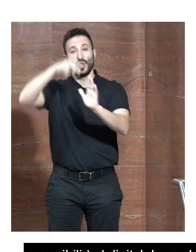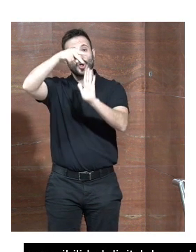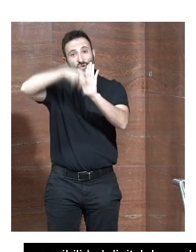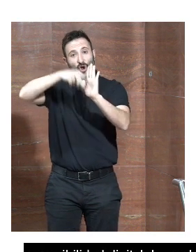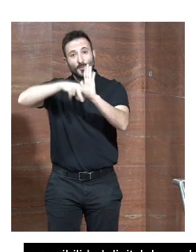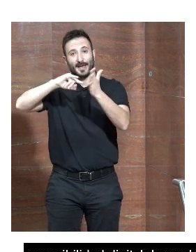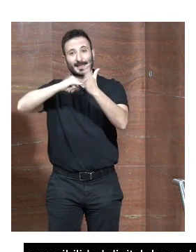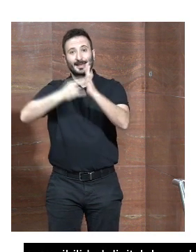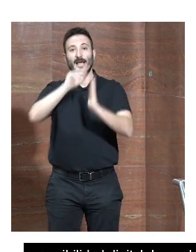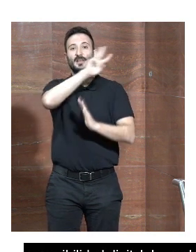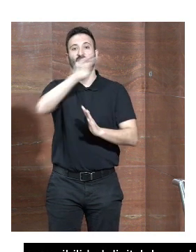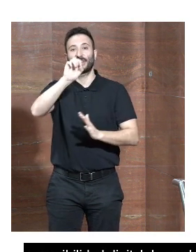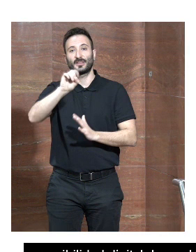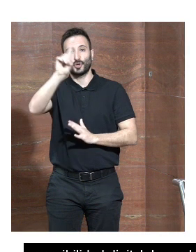la